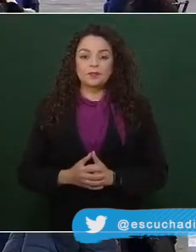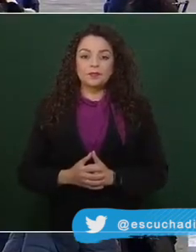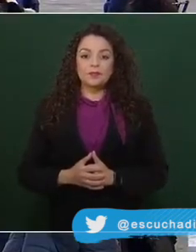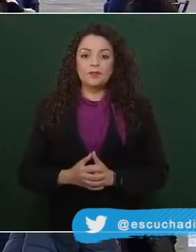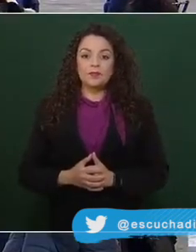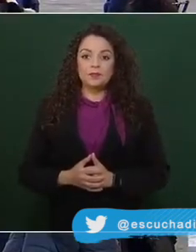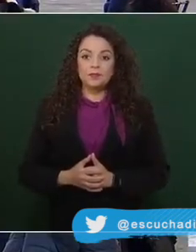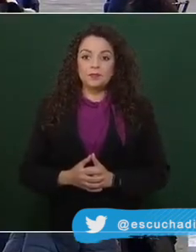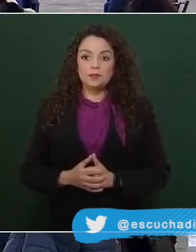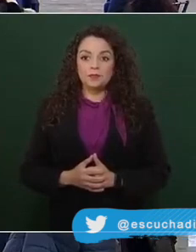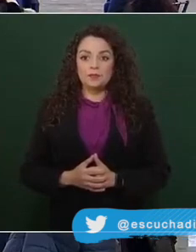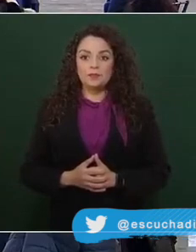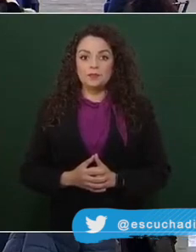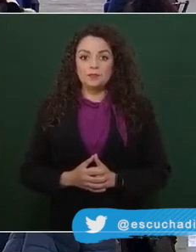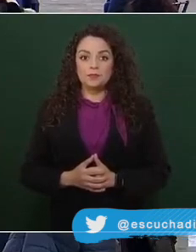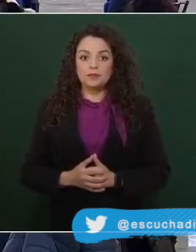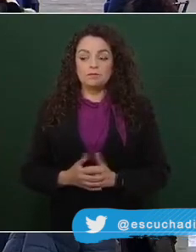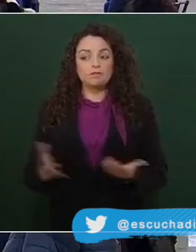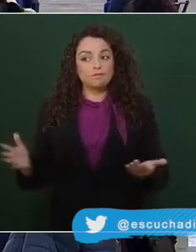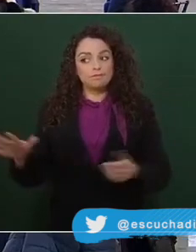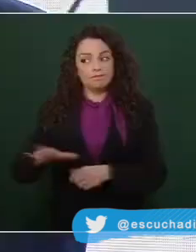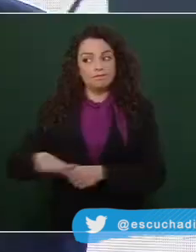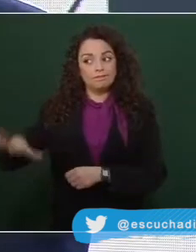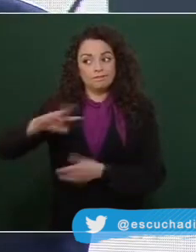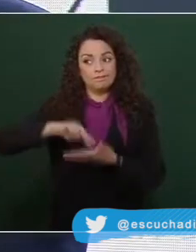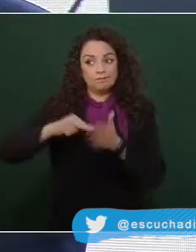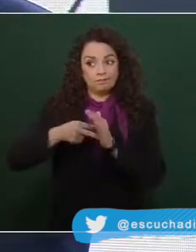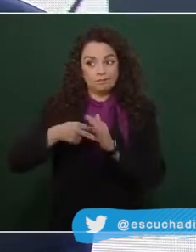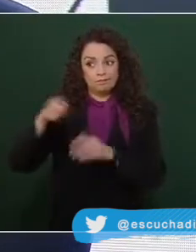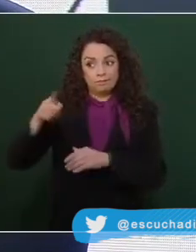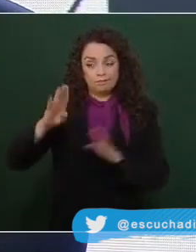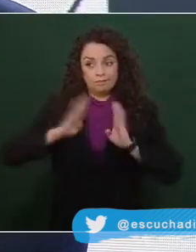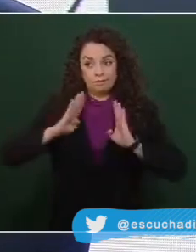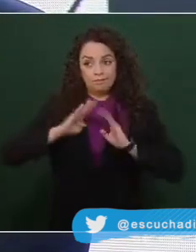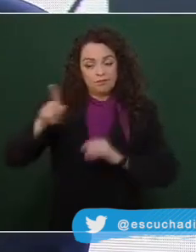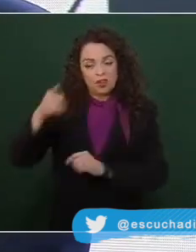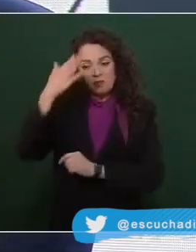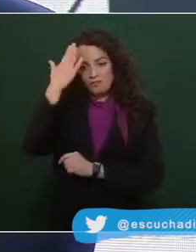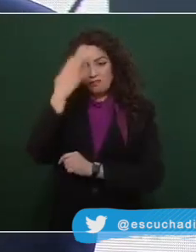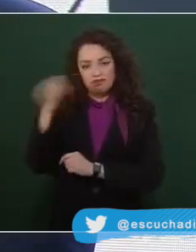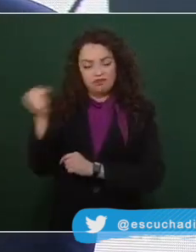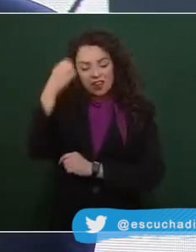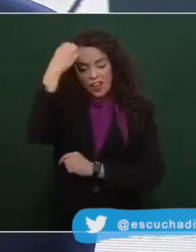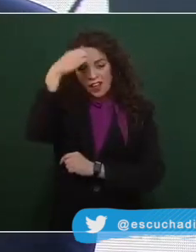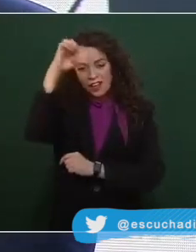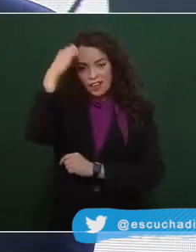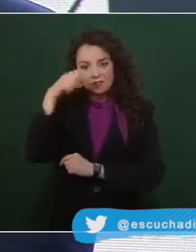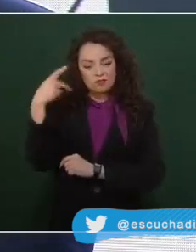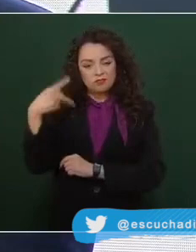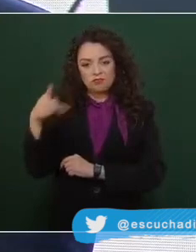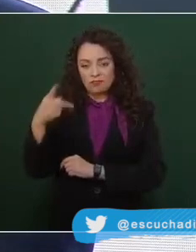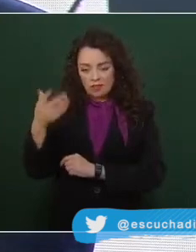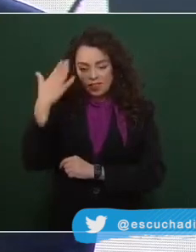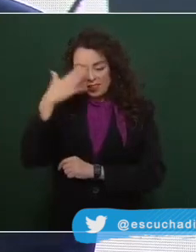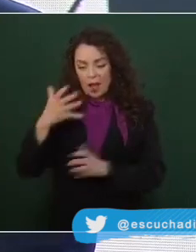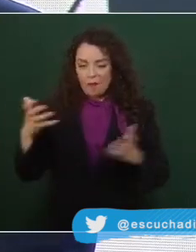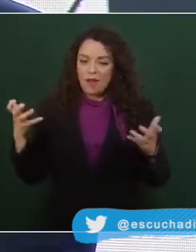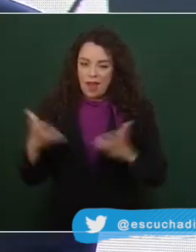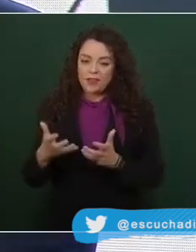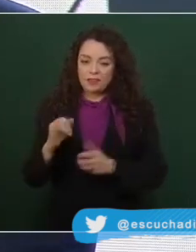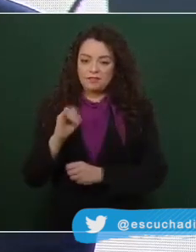como lo saben hacer los ingenieros militares y que se pueda decir